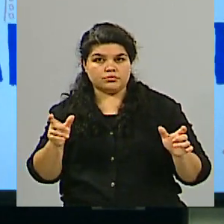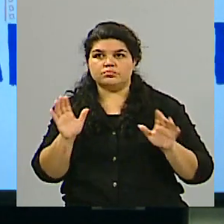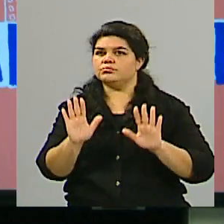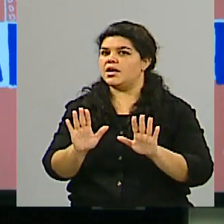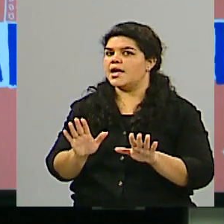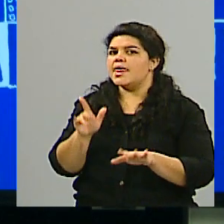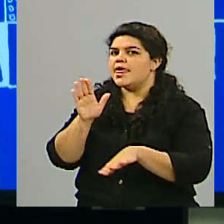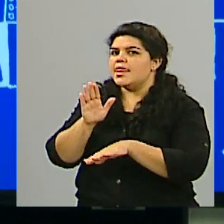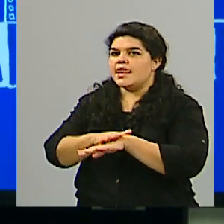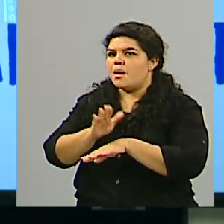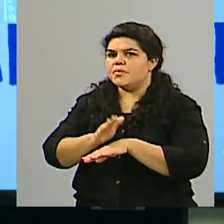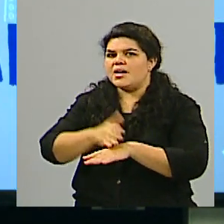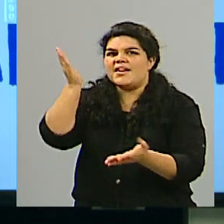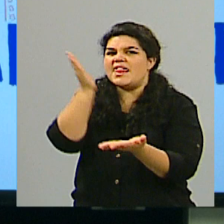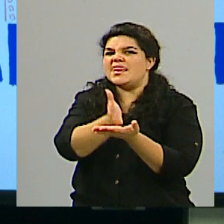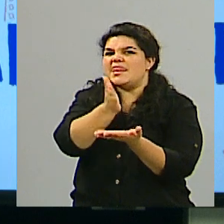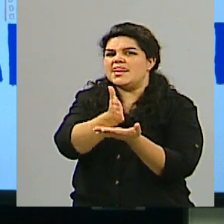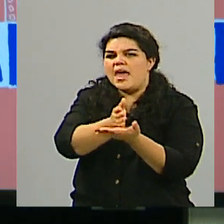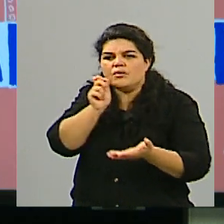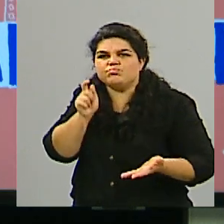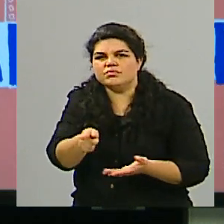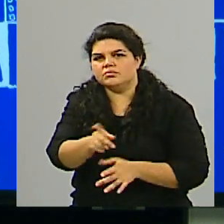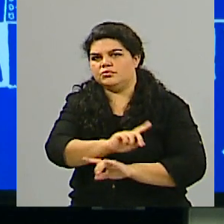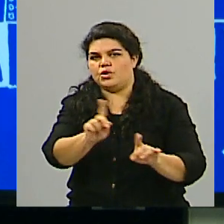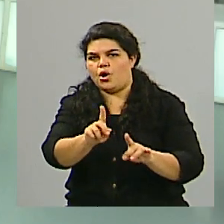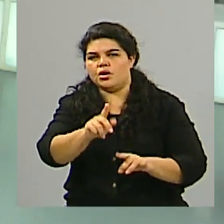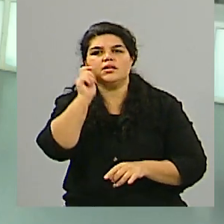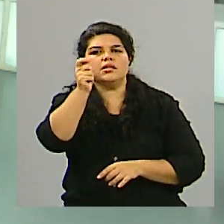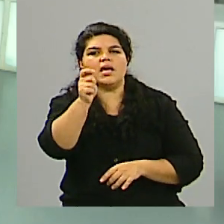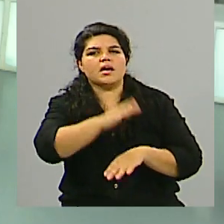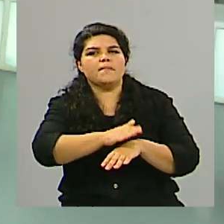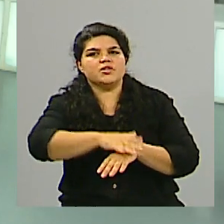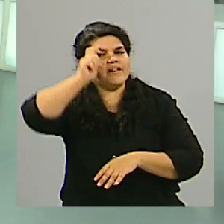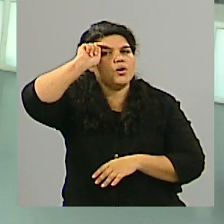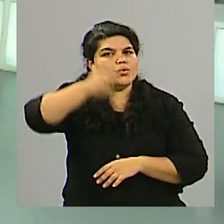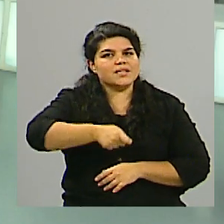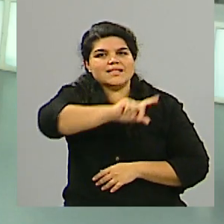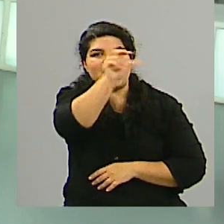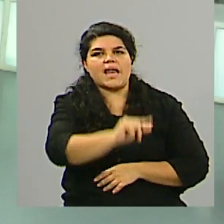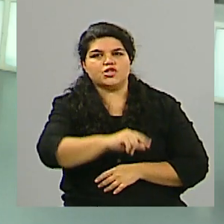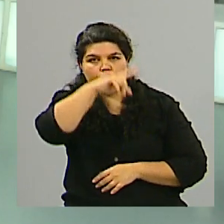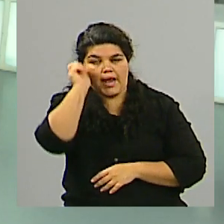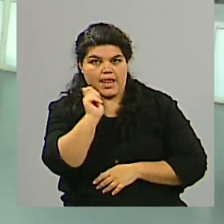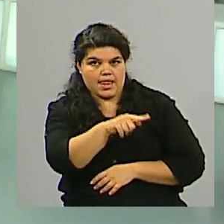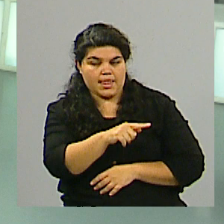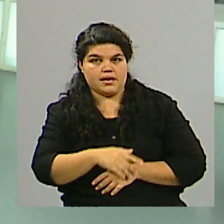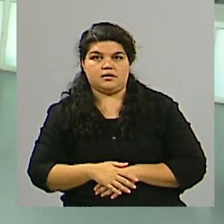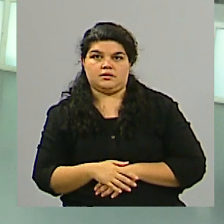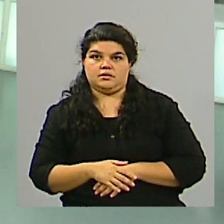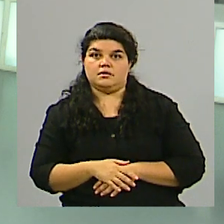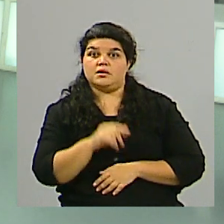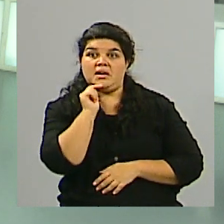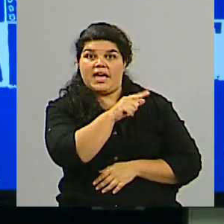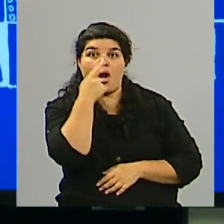declara responsabilidad penal de las personas. La justicia nacional es la que va a declarar si Juan D'Artés, la